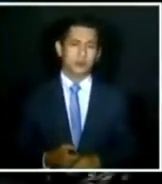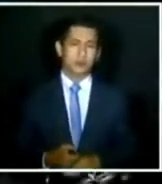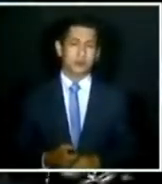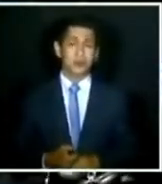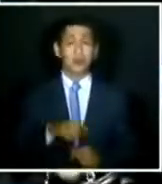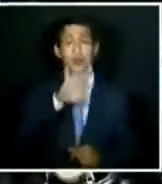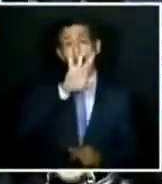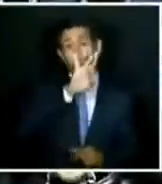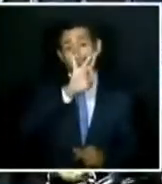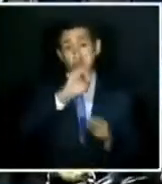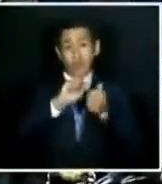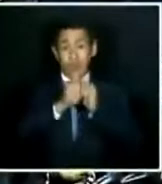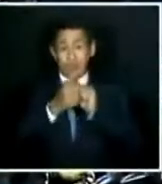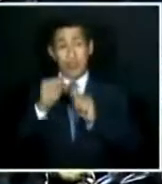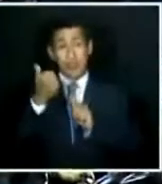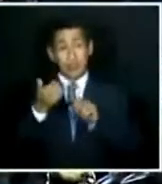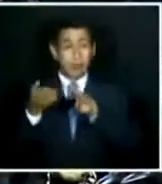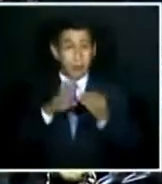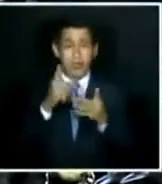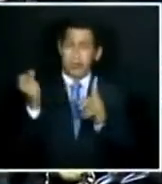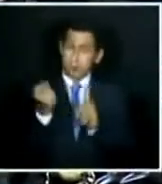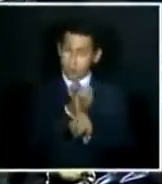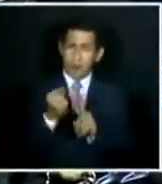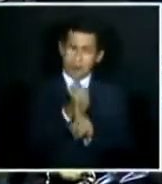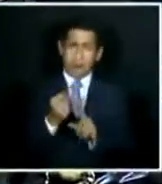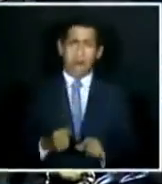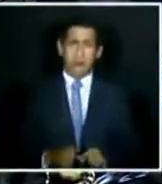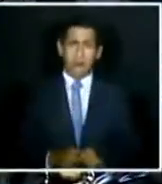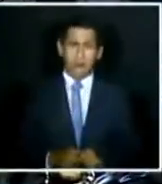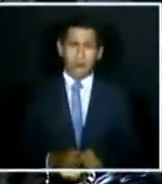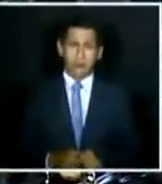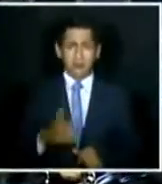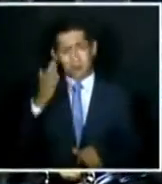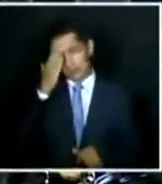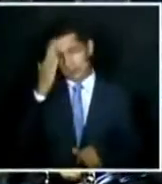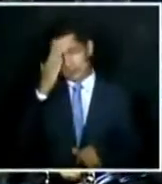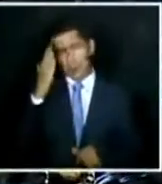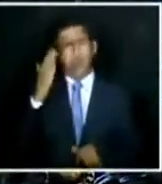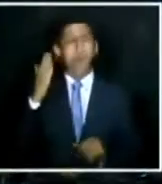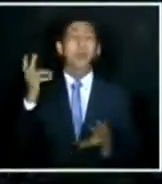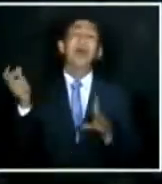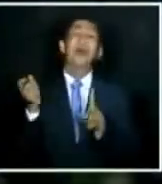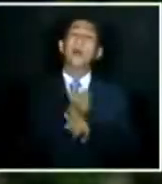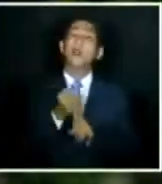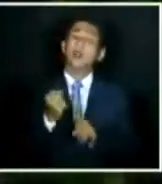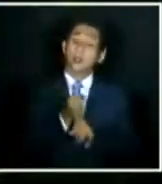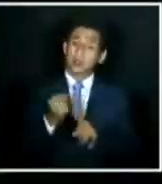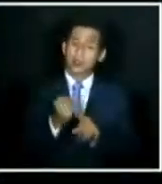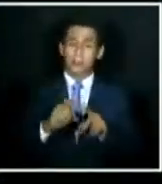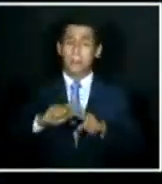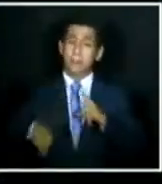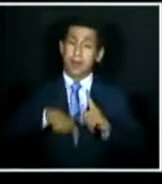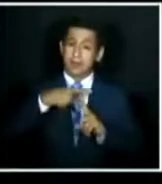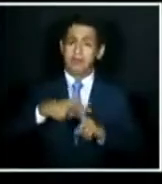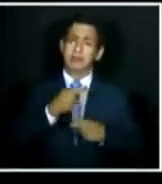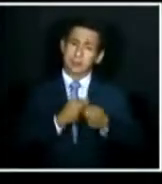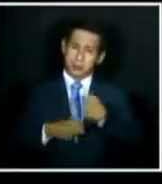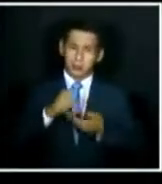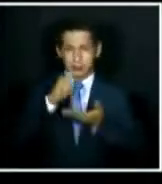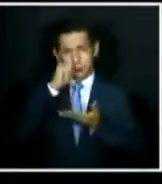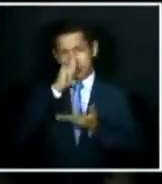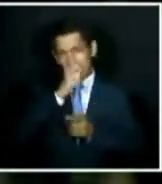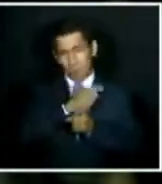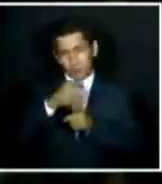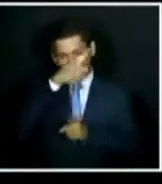8 de cada 10 muertes violentas tienen relación directa con el negocio del narcotráfico. El trabajo de nuestra